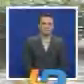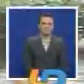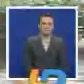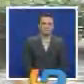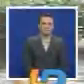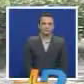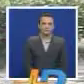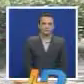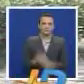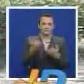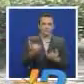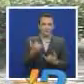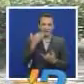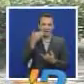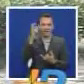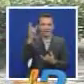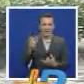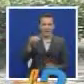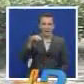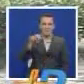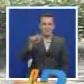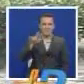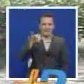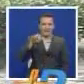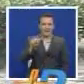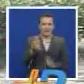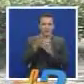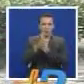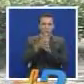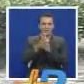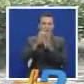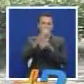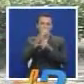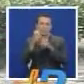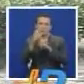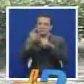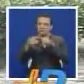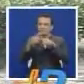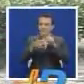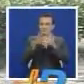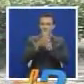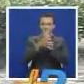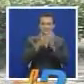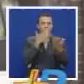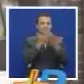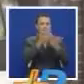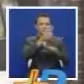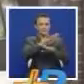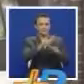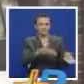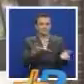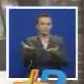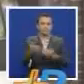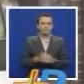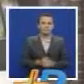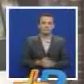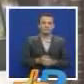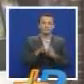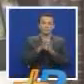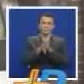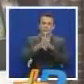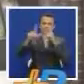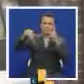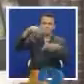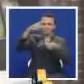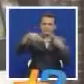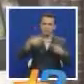ahora le doy paso a mi compañera María Alejandra, quien tiene más información cultural. Maleja, buenas tardes y adelante. Y siguiendo con las noticias del entretenimiento, le